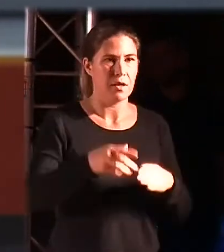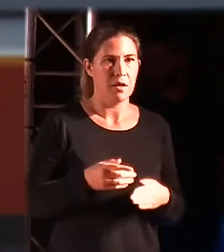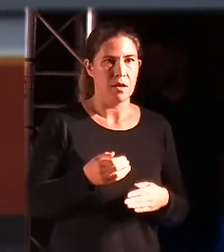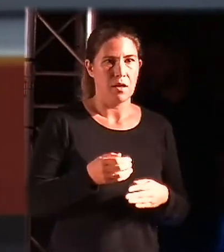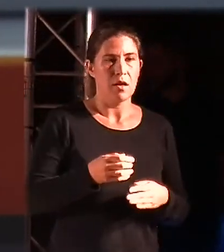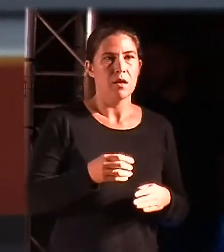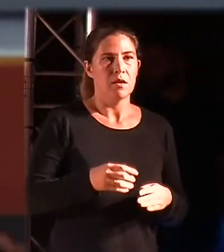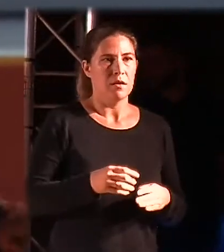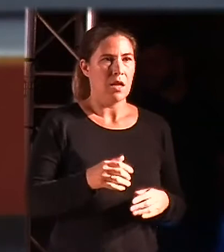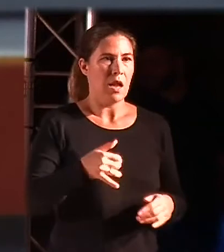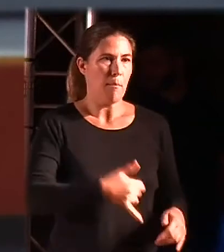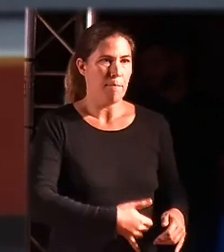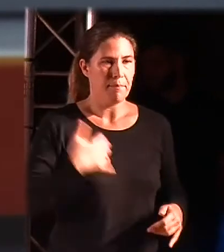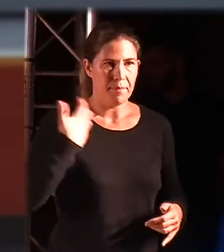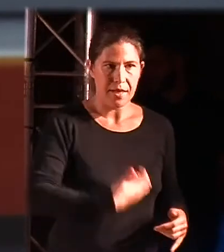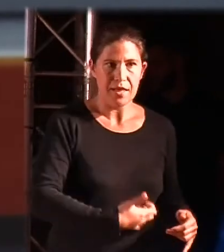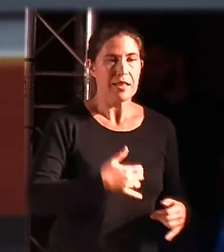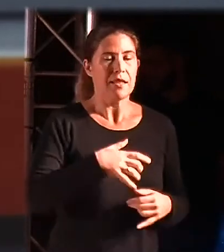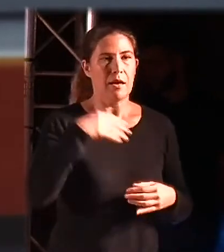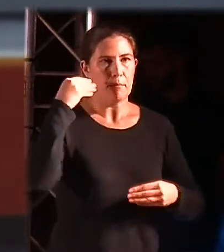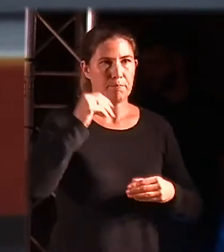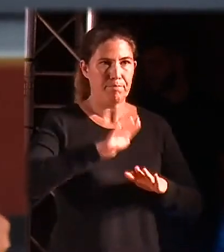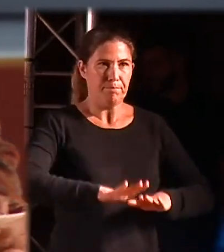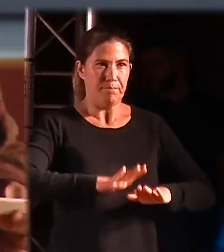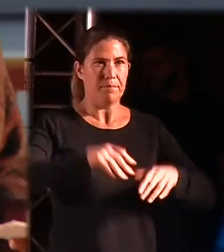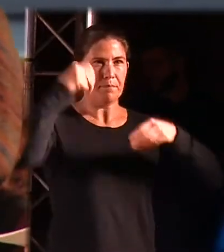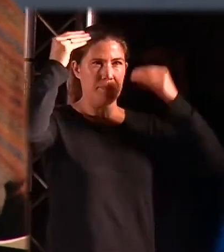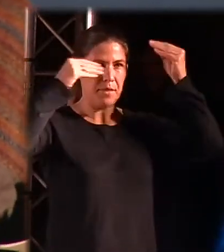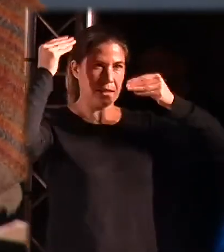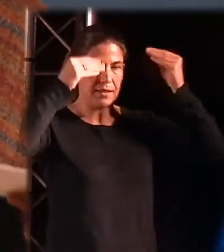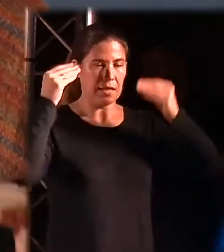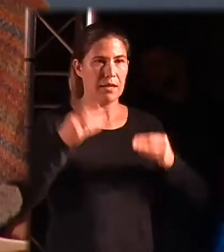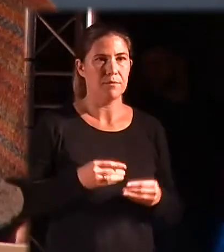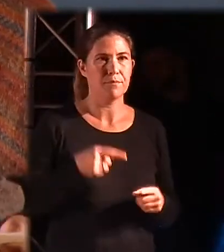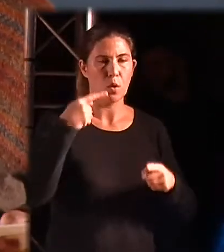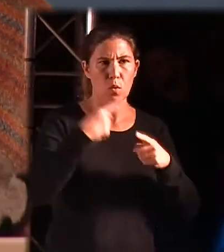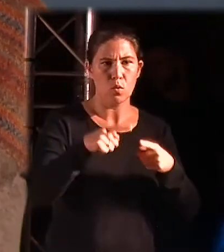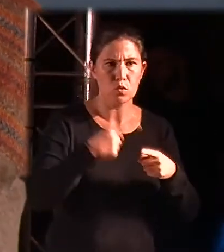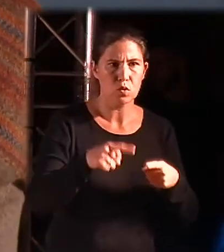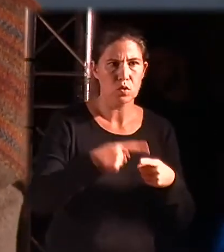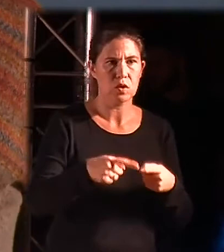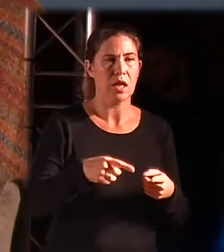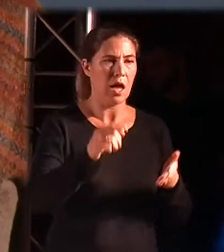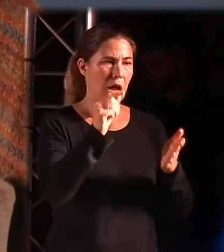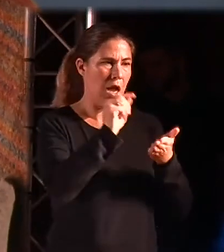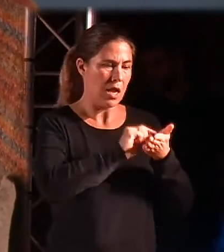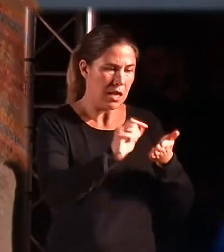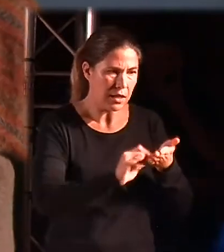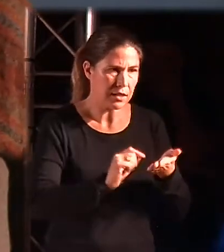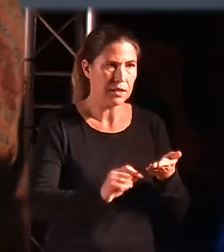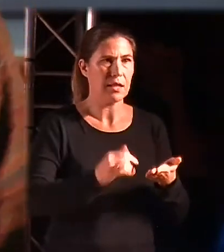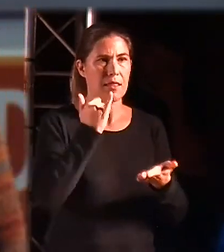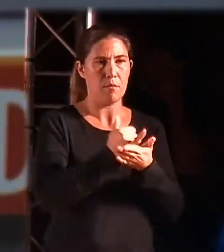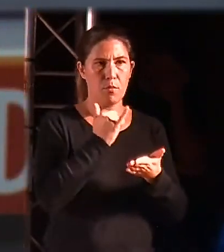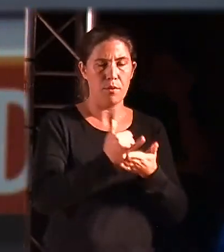erróneas. Superar la pereza, pararnos a pensar. Utilizar listas de comprobación, las checklists. Uno